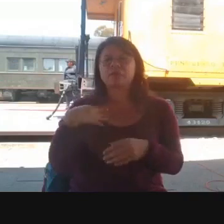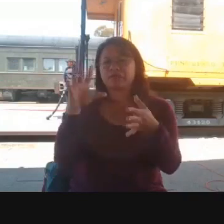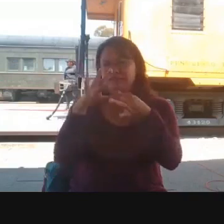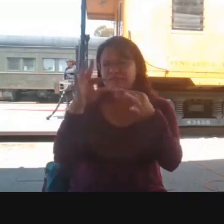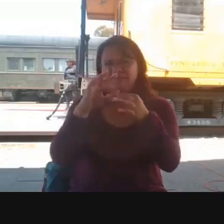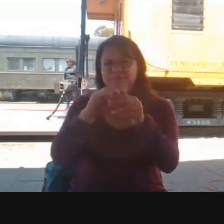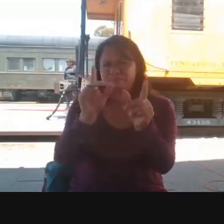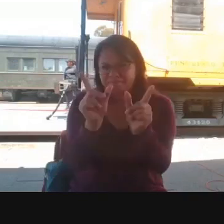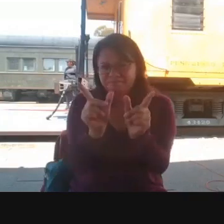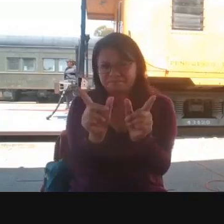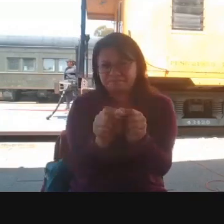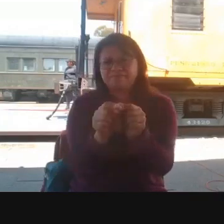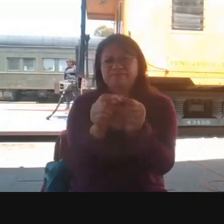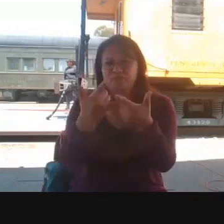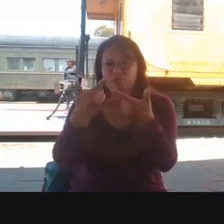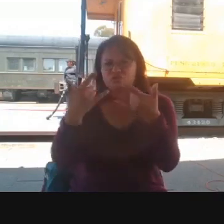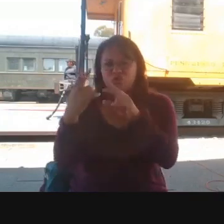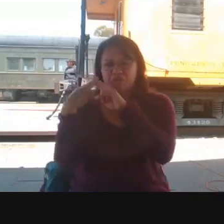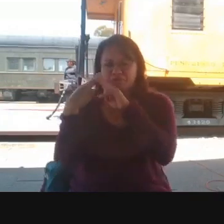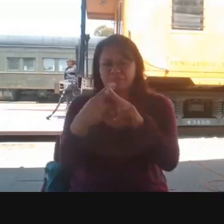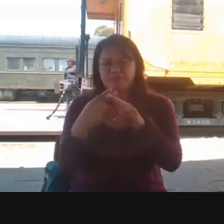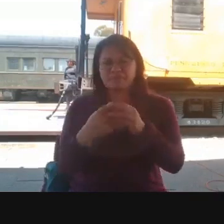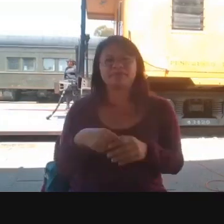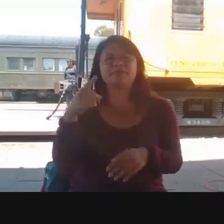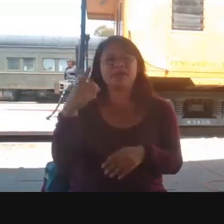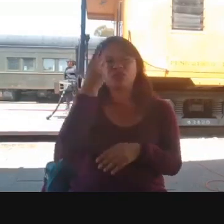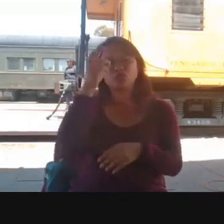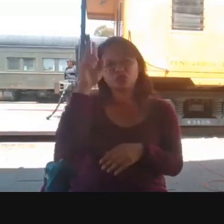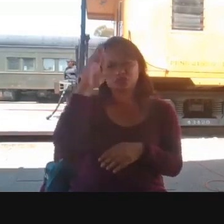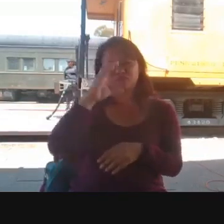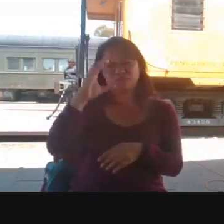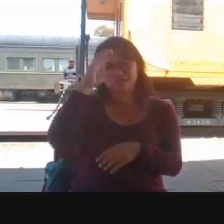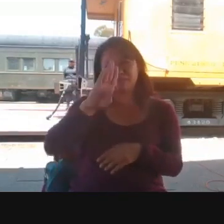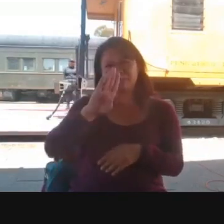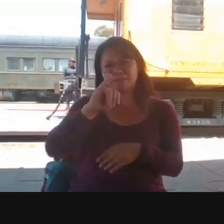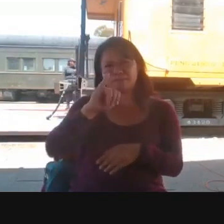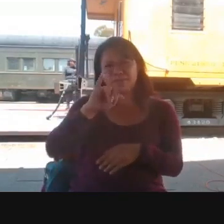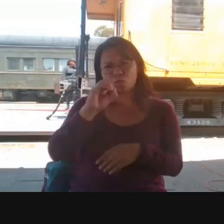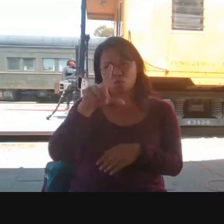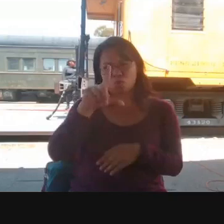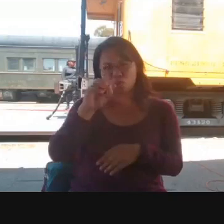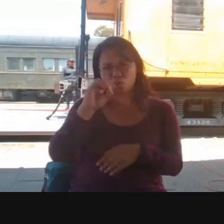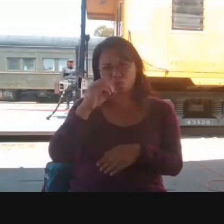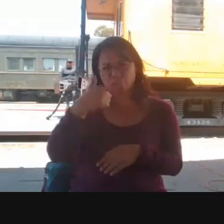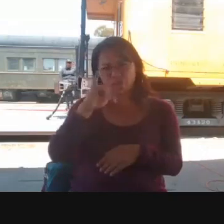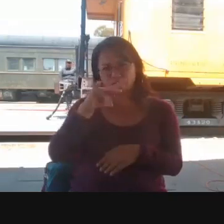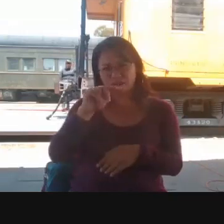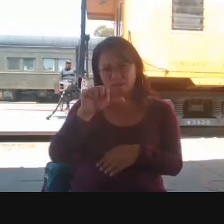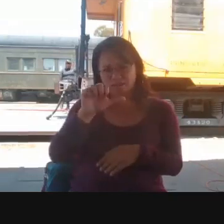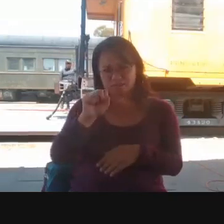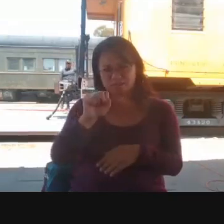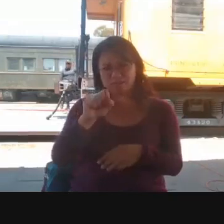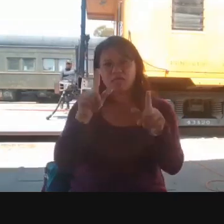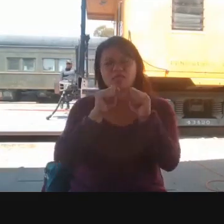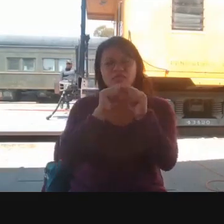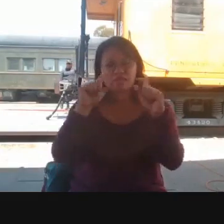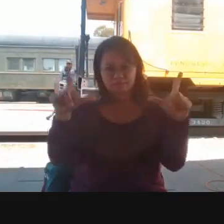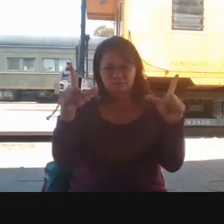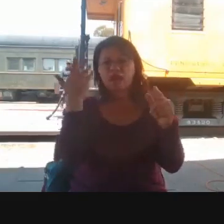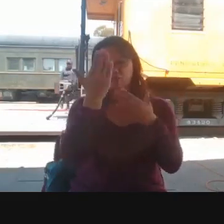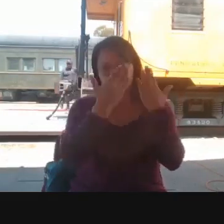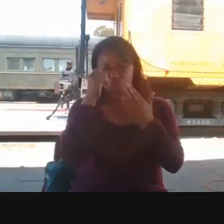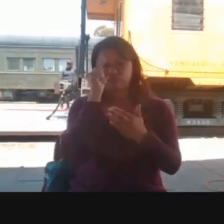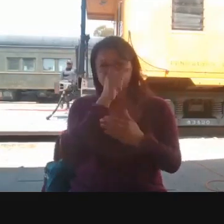conozcan un poco mejor. Él es doctor en ciencias biológicas por la Universidad Autónoma de Tlaxcala y tuvo en